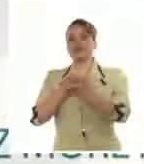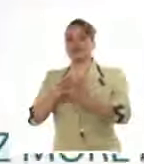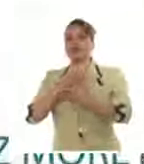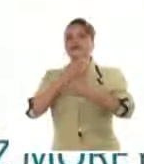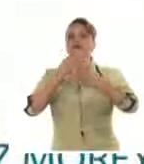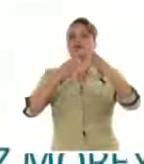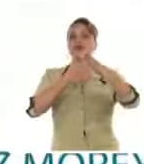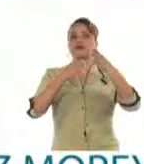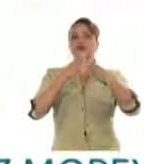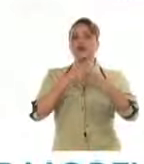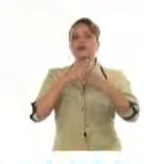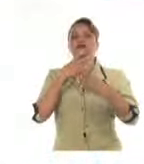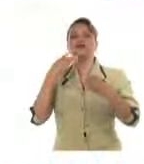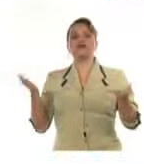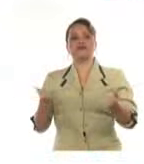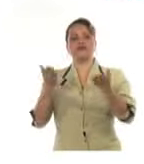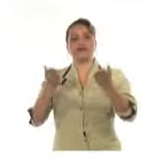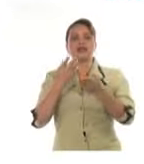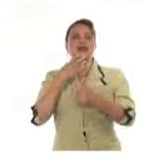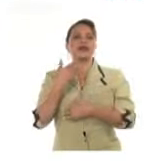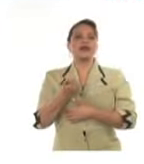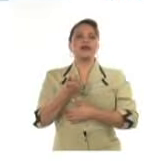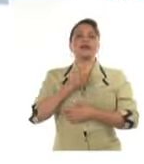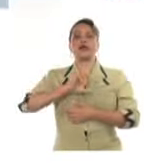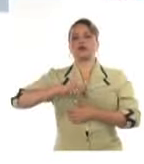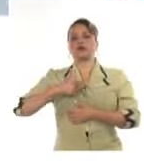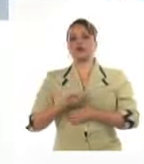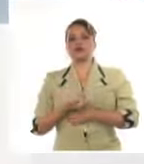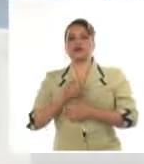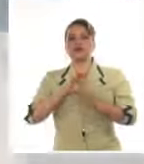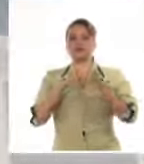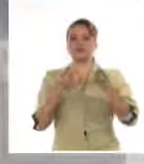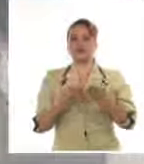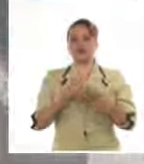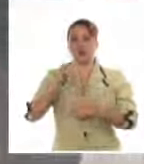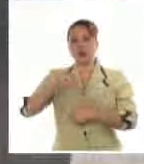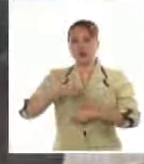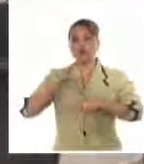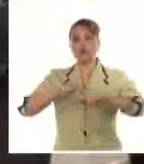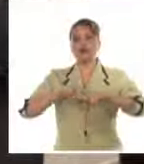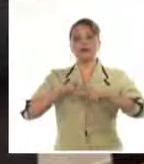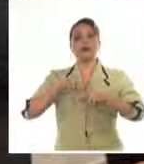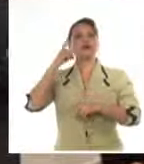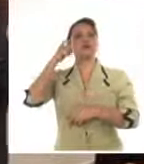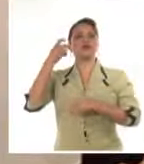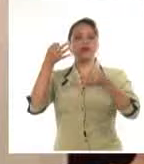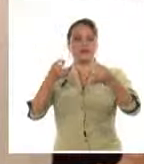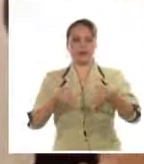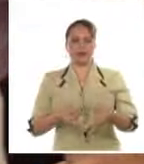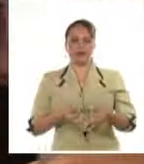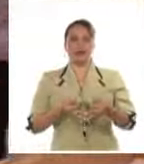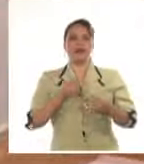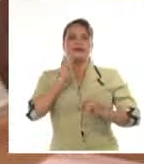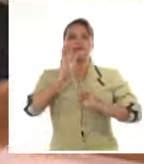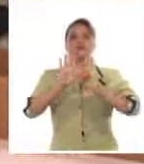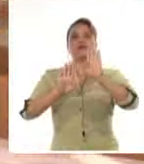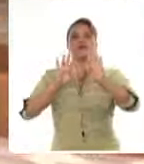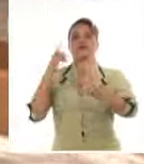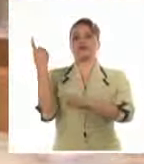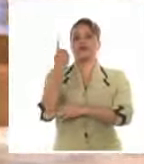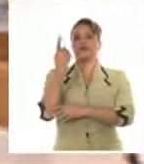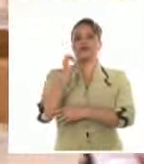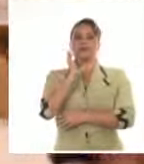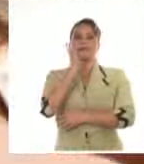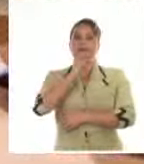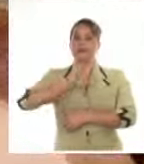de la justicia y la cultura. Por eso, hoy, La Habana sueña realidades en el Museo Nacional de Bellas